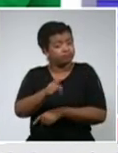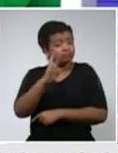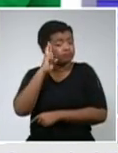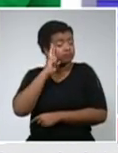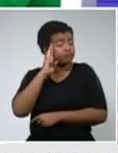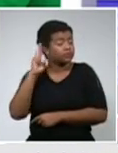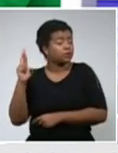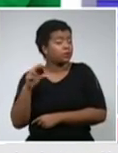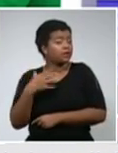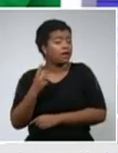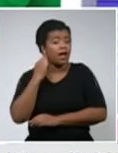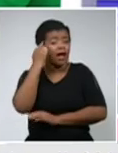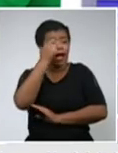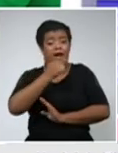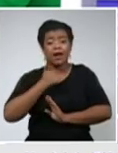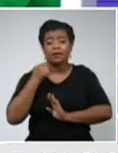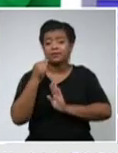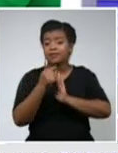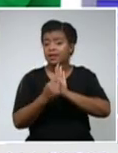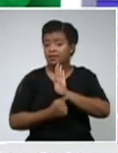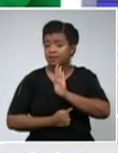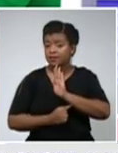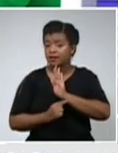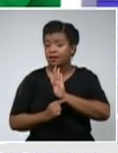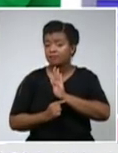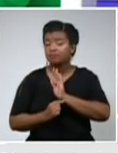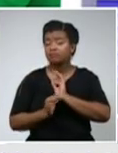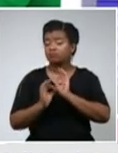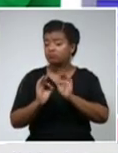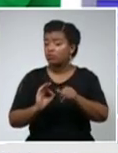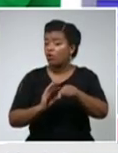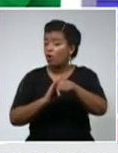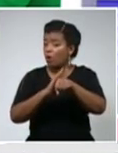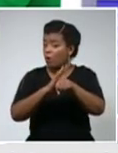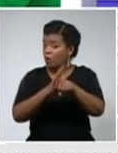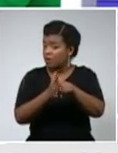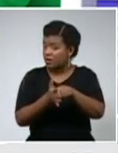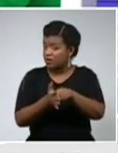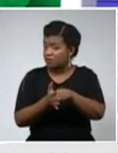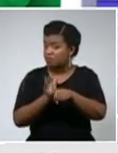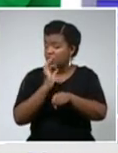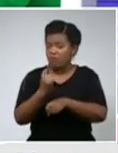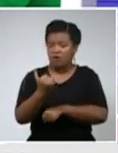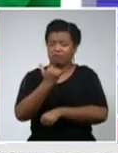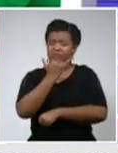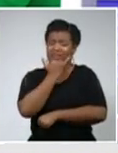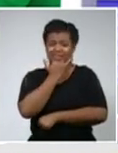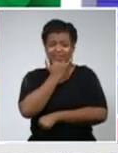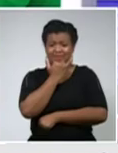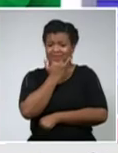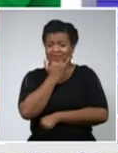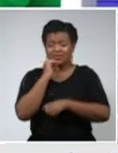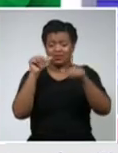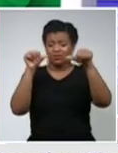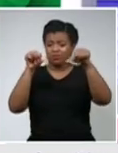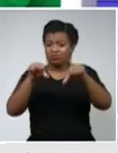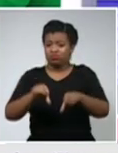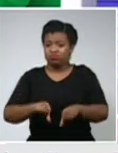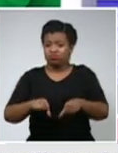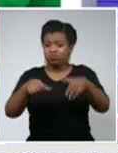las características de este virus que vino a enredar al mundo a principios del año